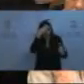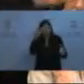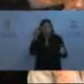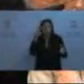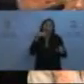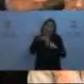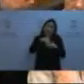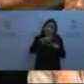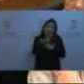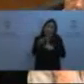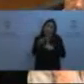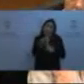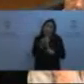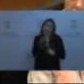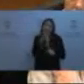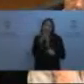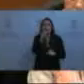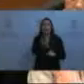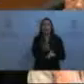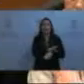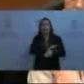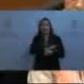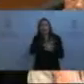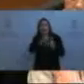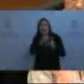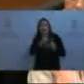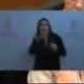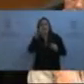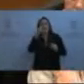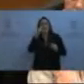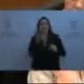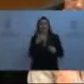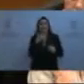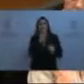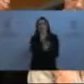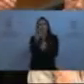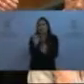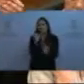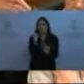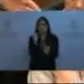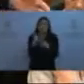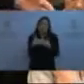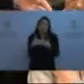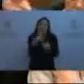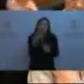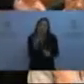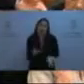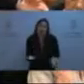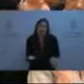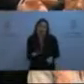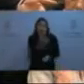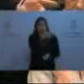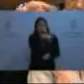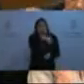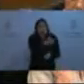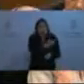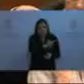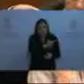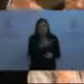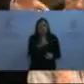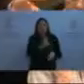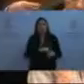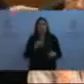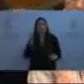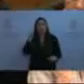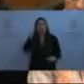socialista, y una consejería de Cultura que algún interés en algo que está protegido culturalmente debería al menos tener. ¿Y ustedes cuánto tiempo necesitan?